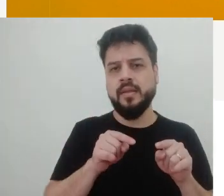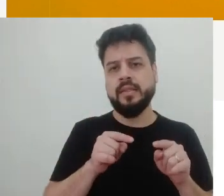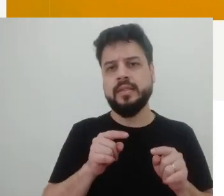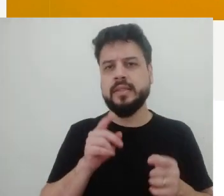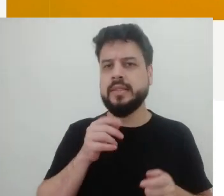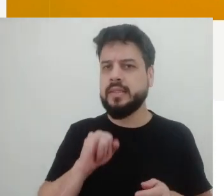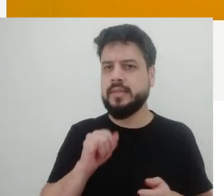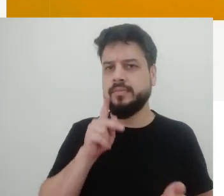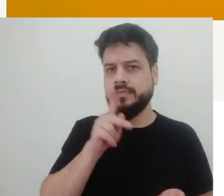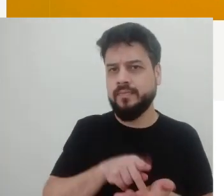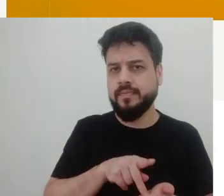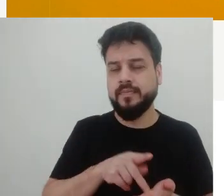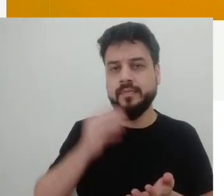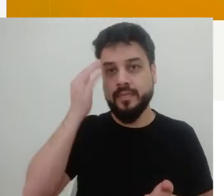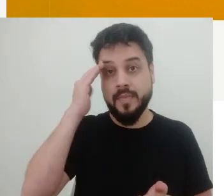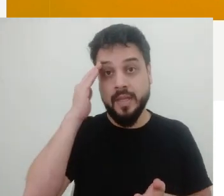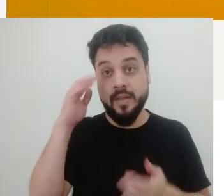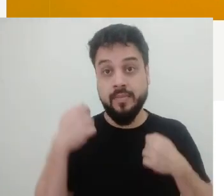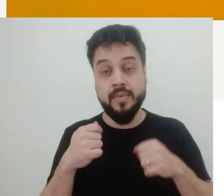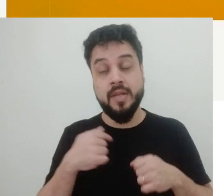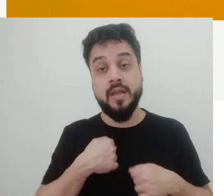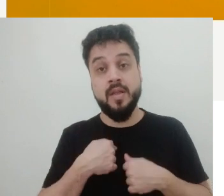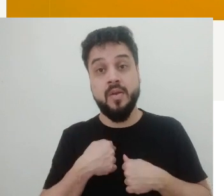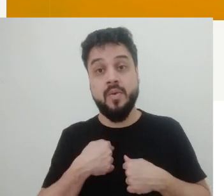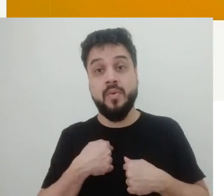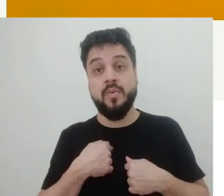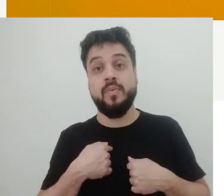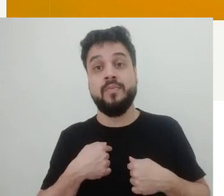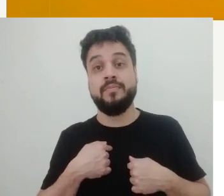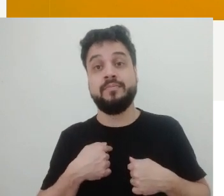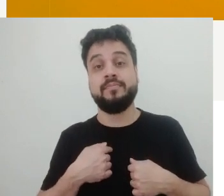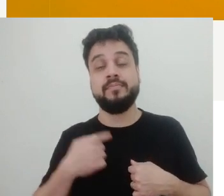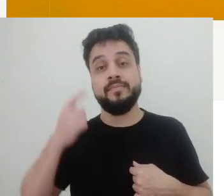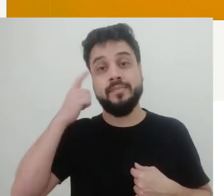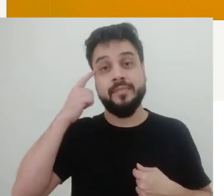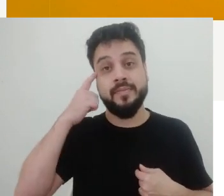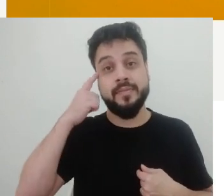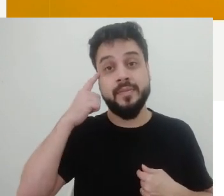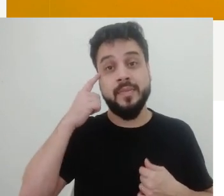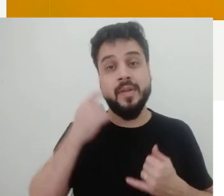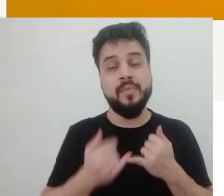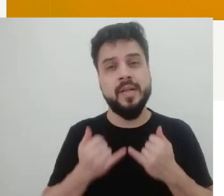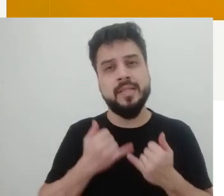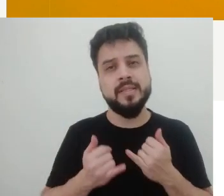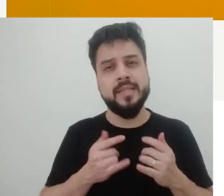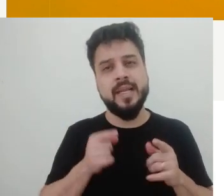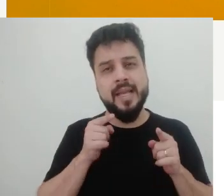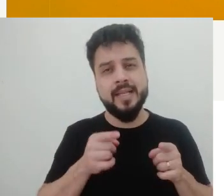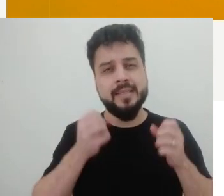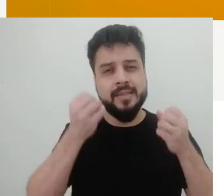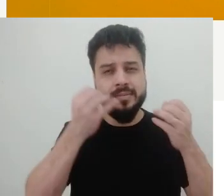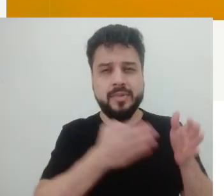si quería hacer algo novedoso, a aportar a ese recorte con